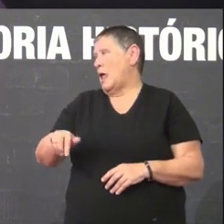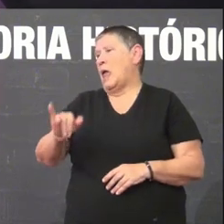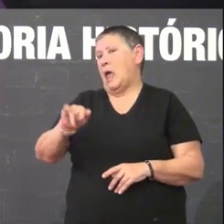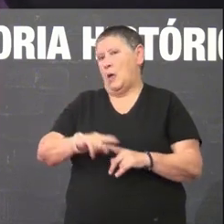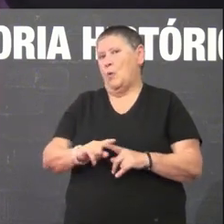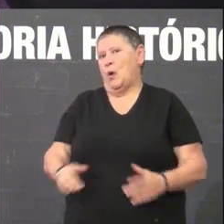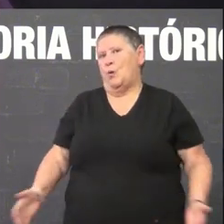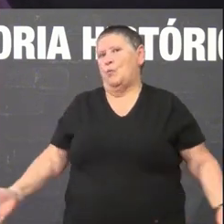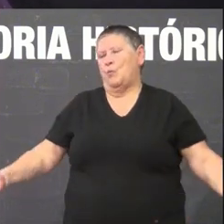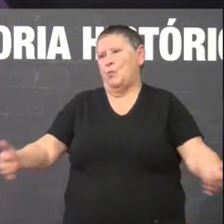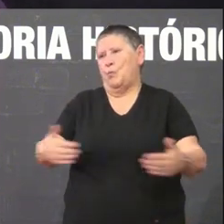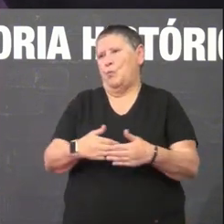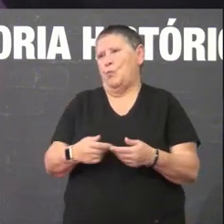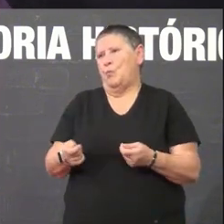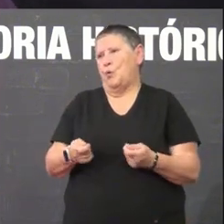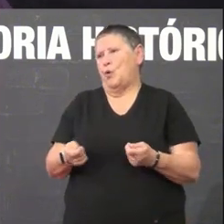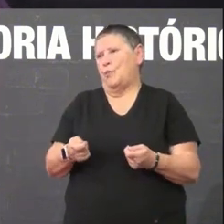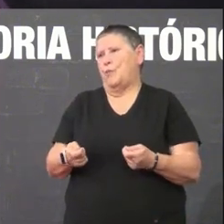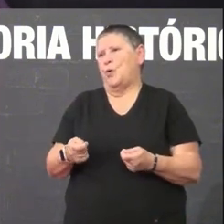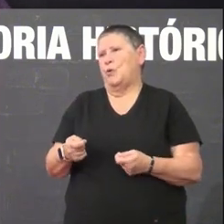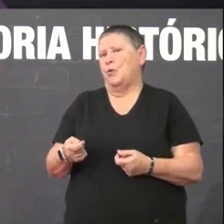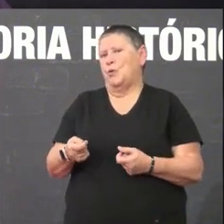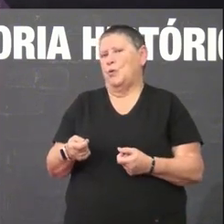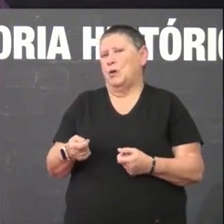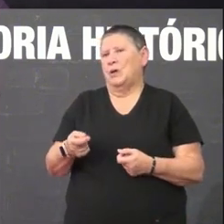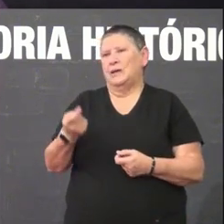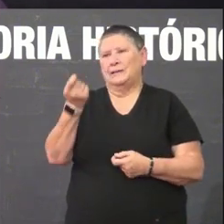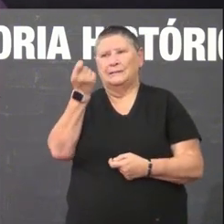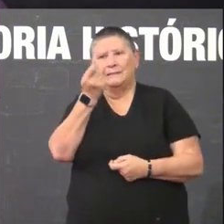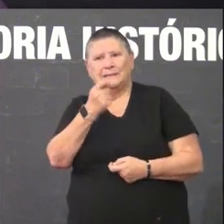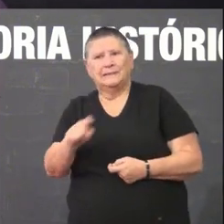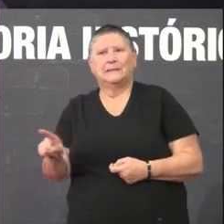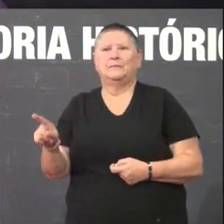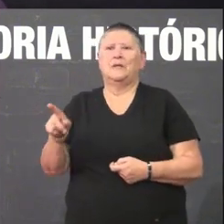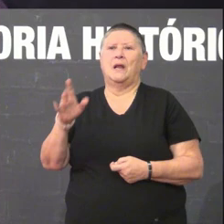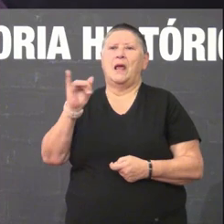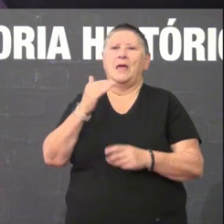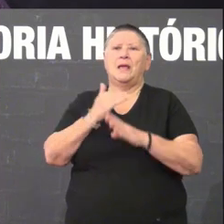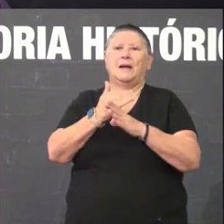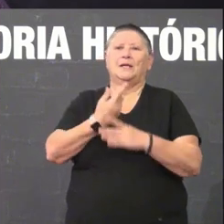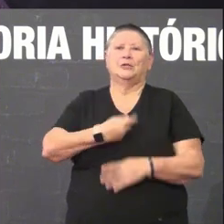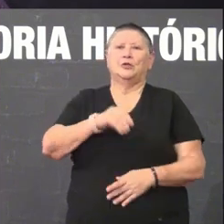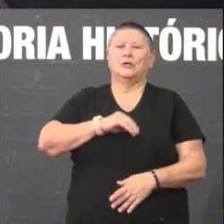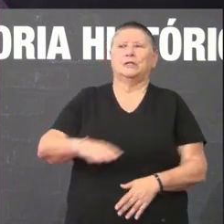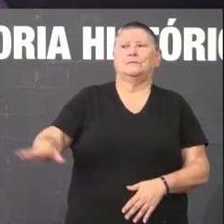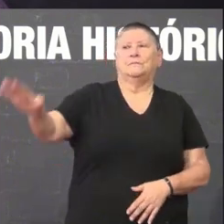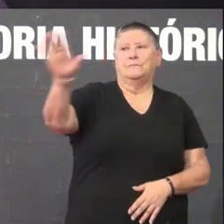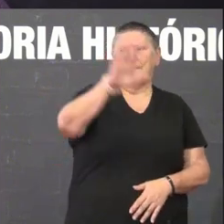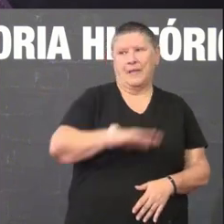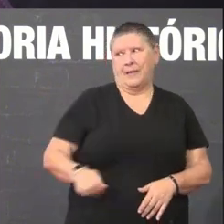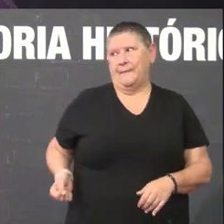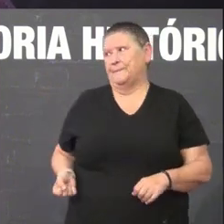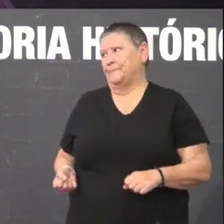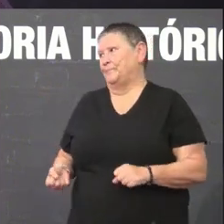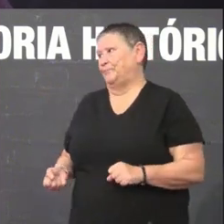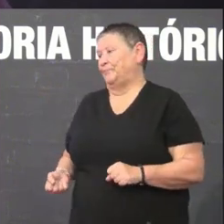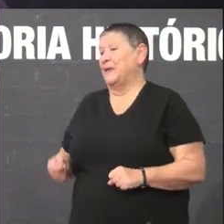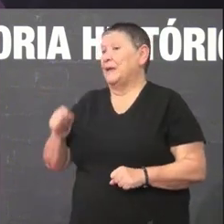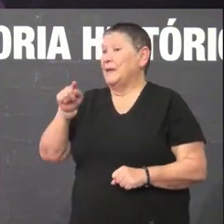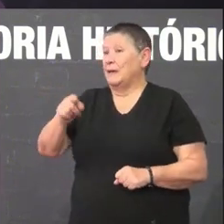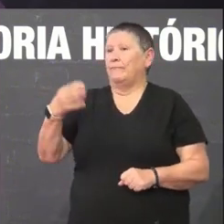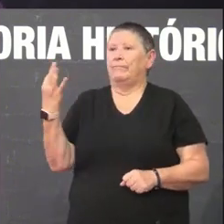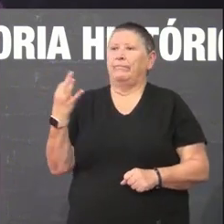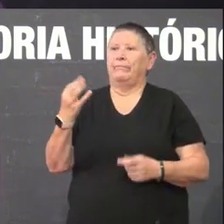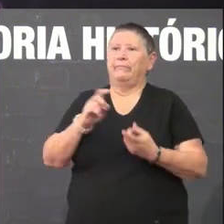Pues de ellos no similar similar al que hay en el resto de España y eso hay que